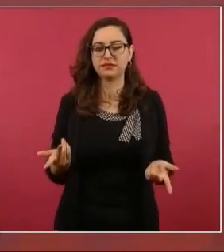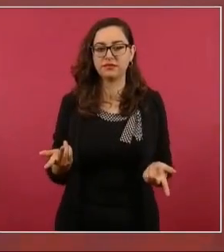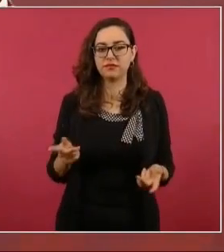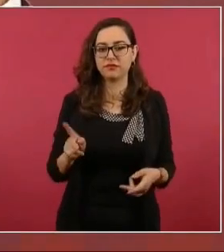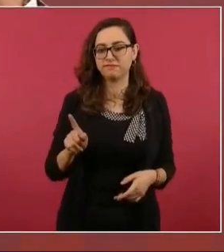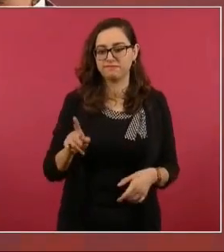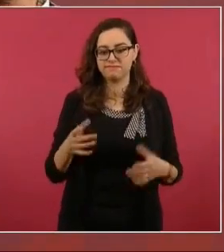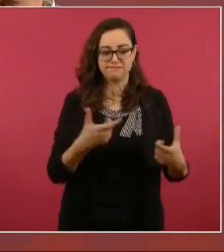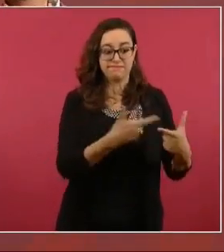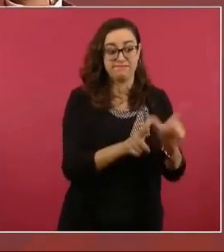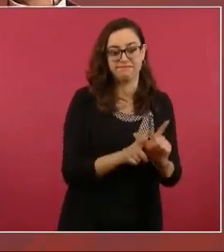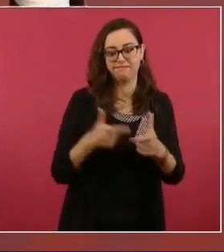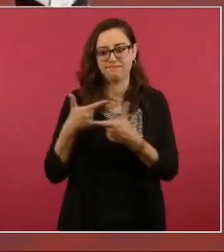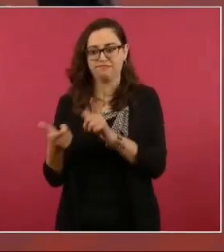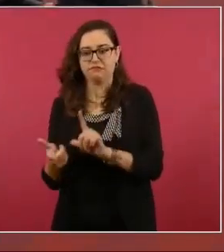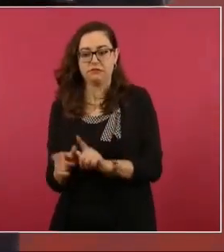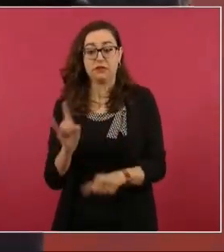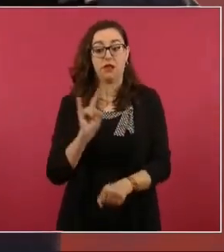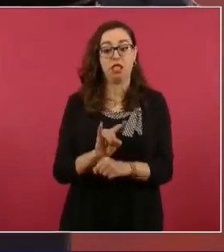Nosotros desde el